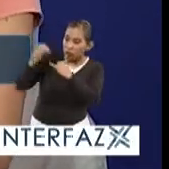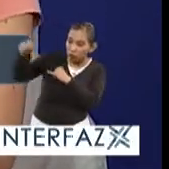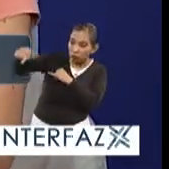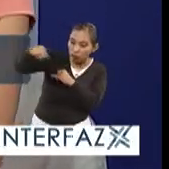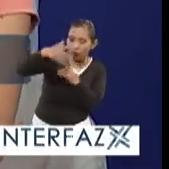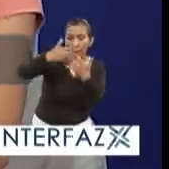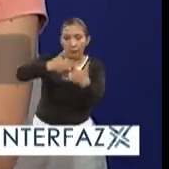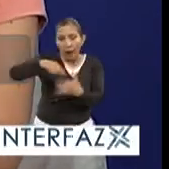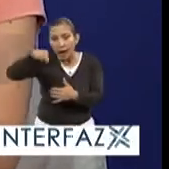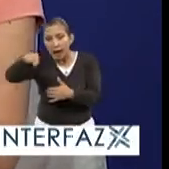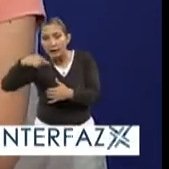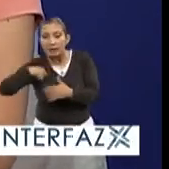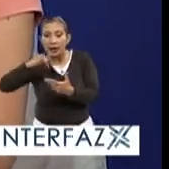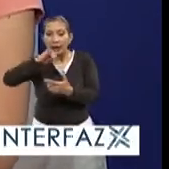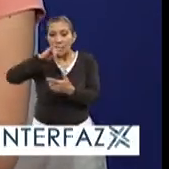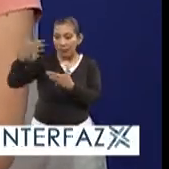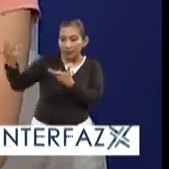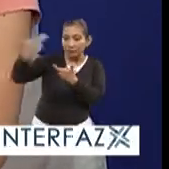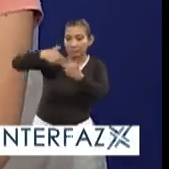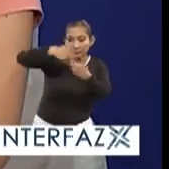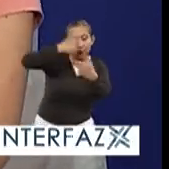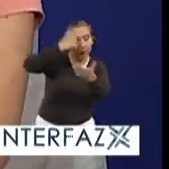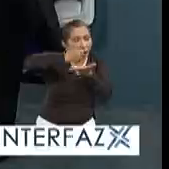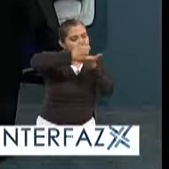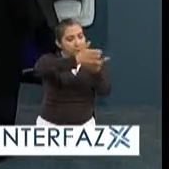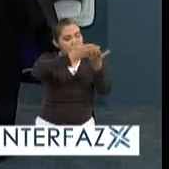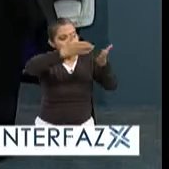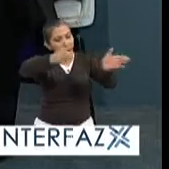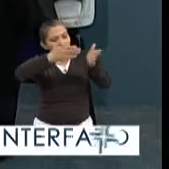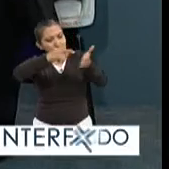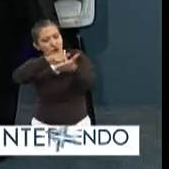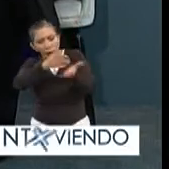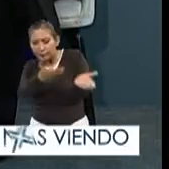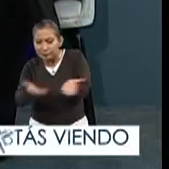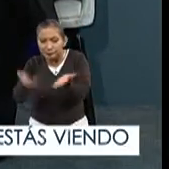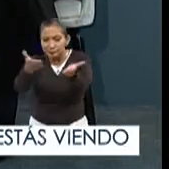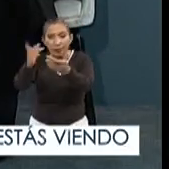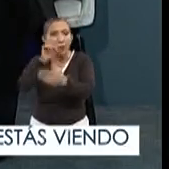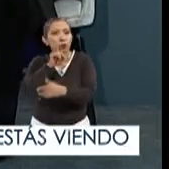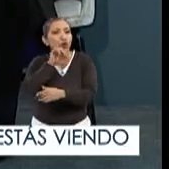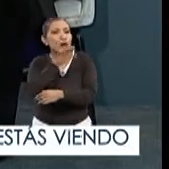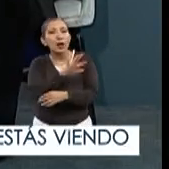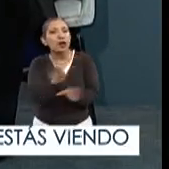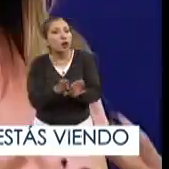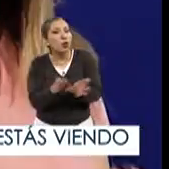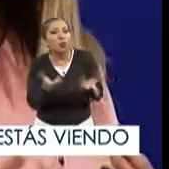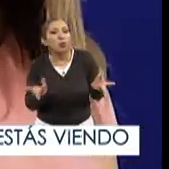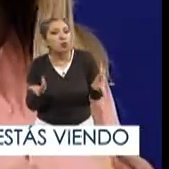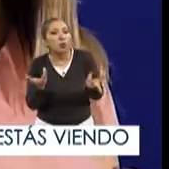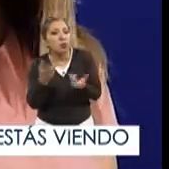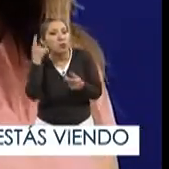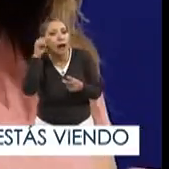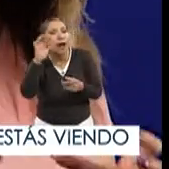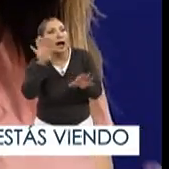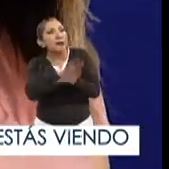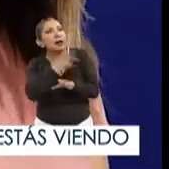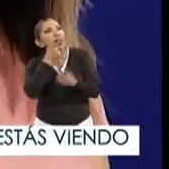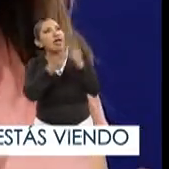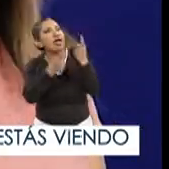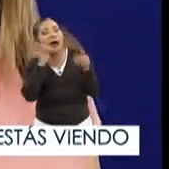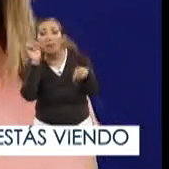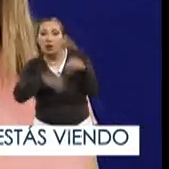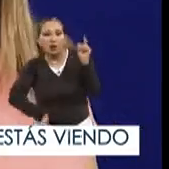instituciones, a empresas, desde el INADEM, para empezar a abrir estos espacios para las mujeres? ¿Cómo se hace para cambiar la retórica de